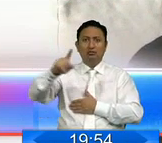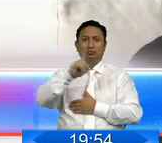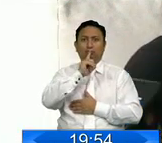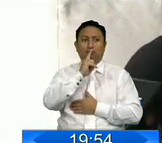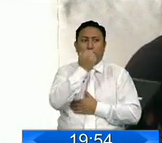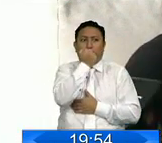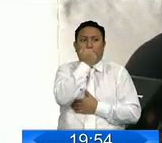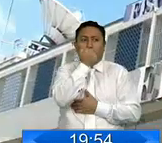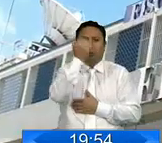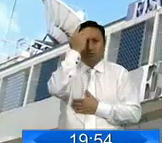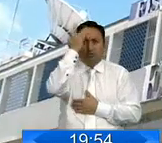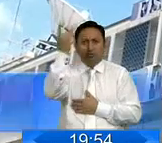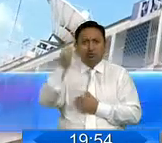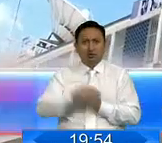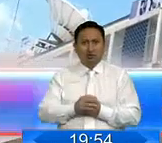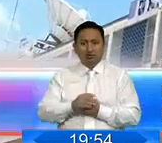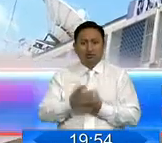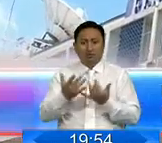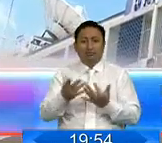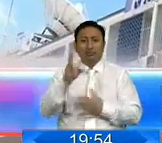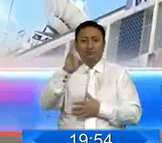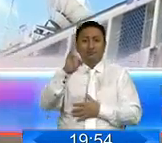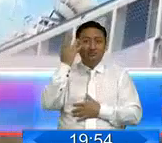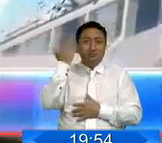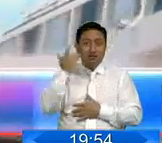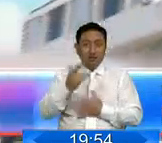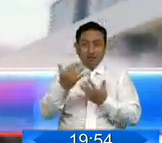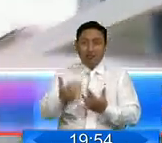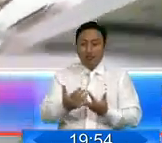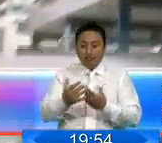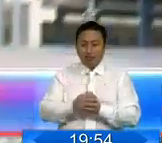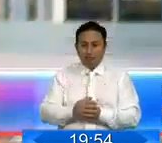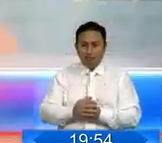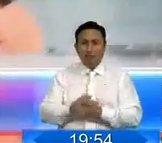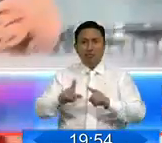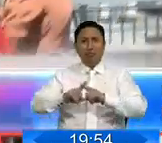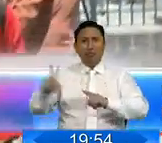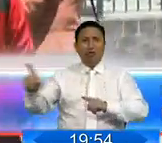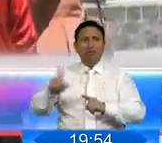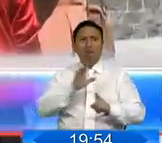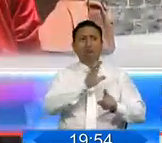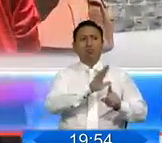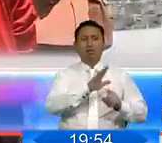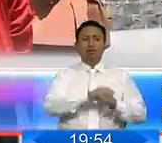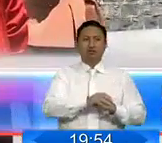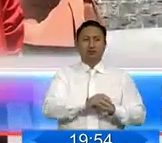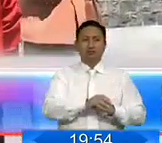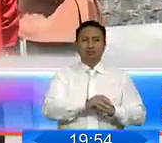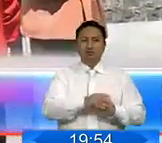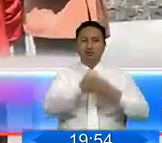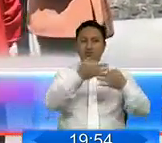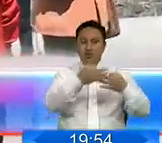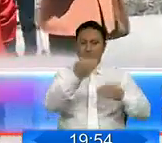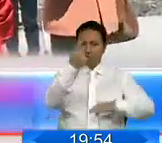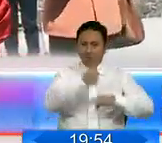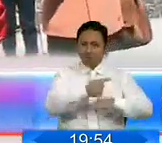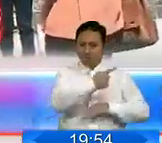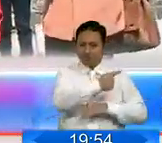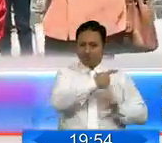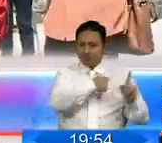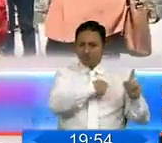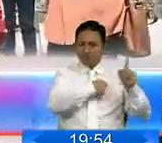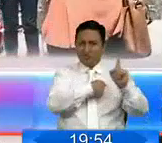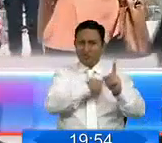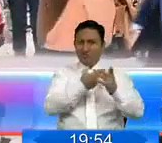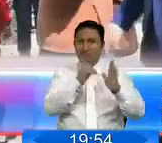durante 7 días. Lo que sin dudas resulta curioso es que la información de la amenaza haya llegado el mismo día que Fernando Villavicencio